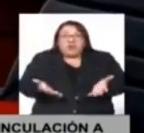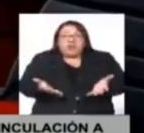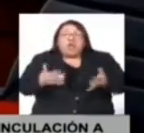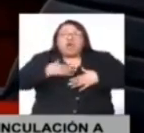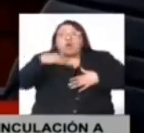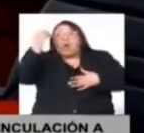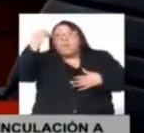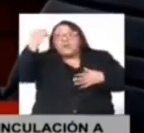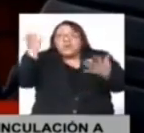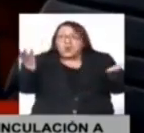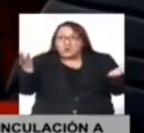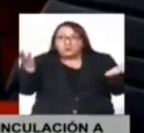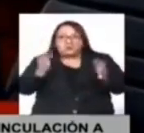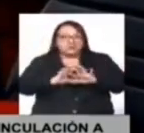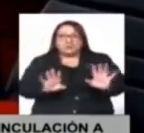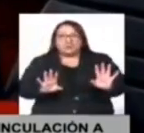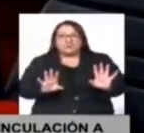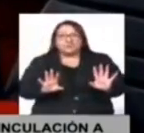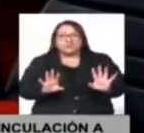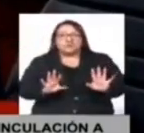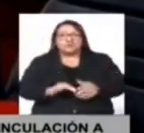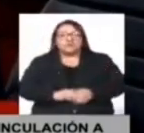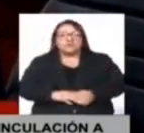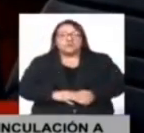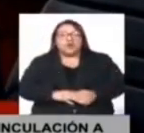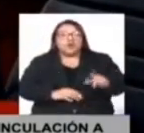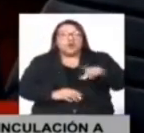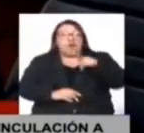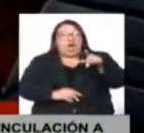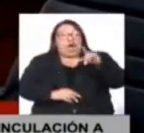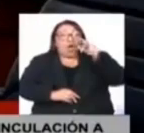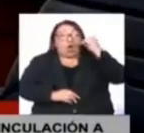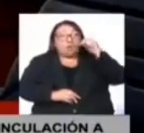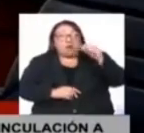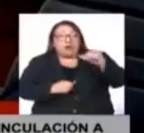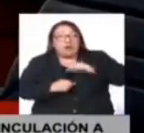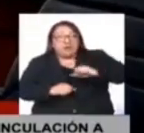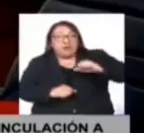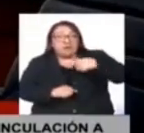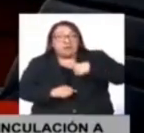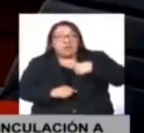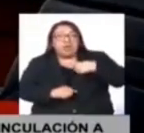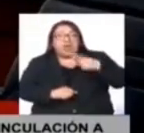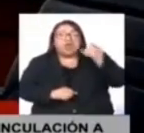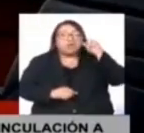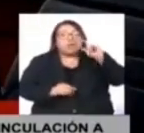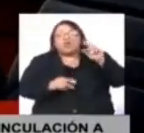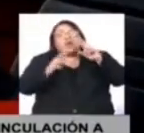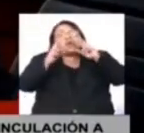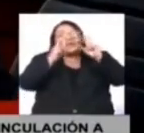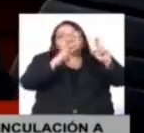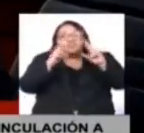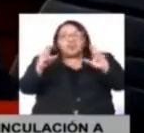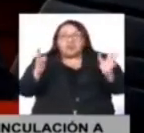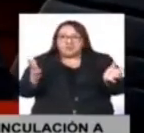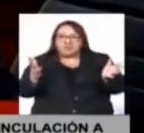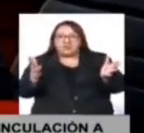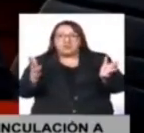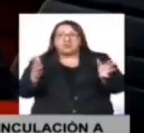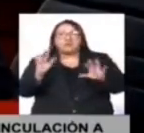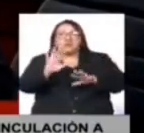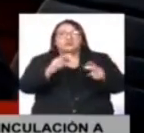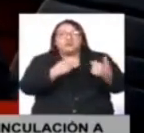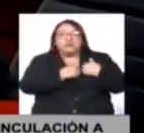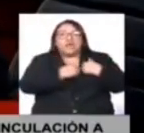no es que el periodista cometa una infracción porque busca la información. El problema no es ese. El problema está